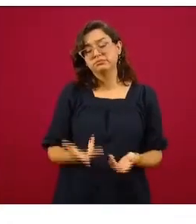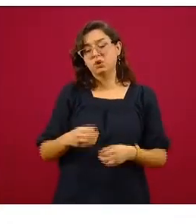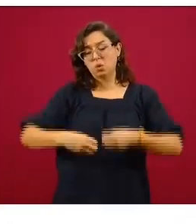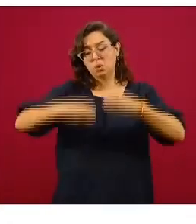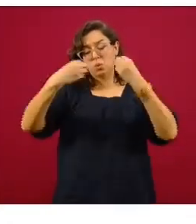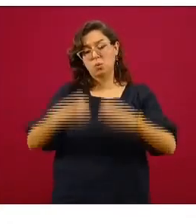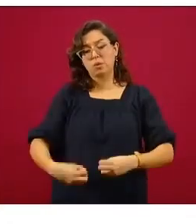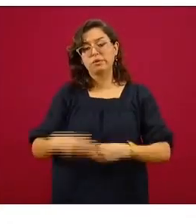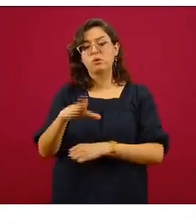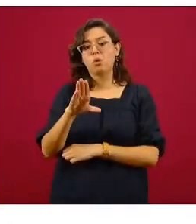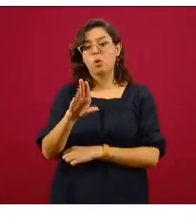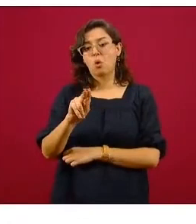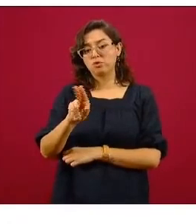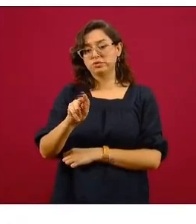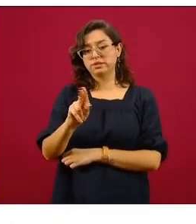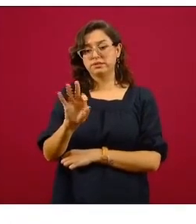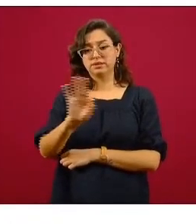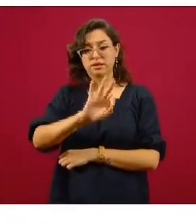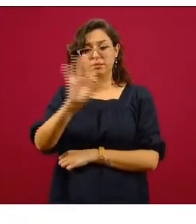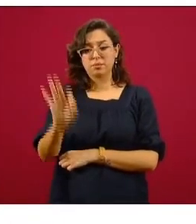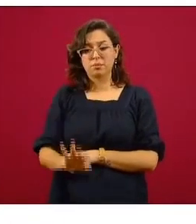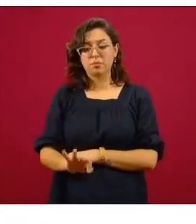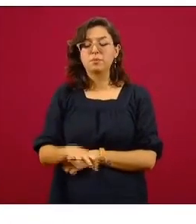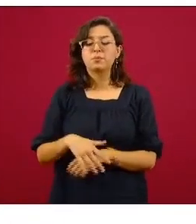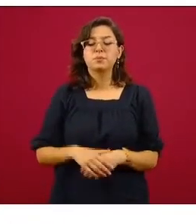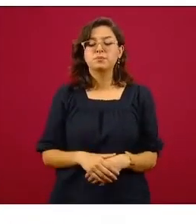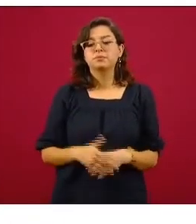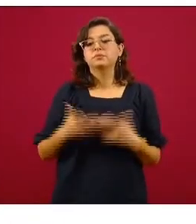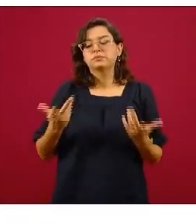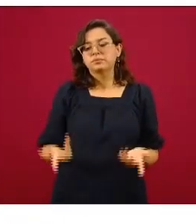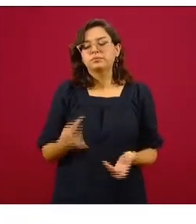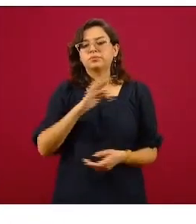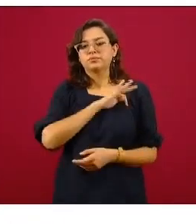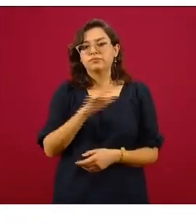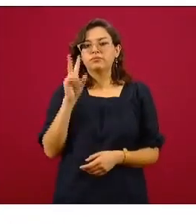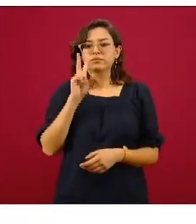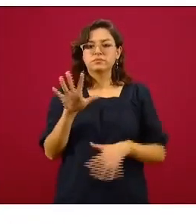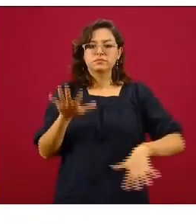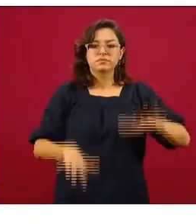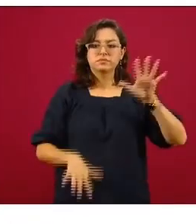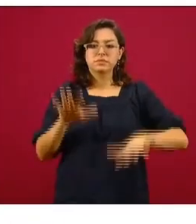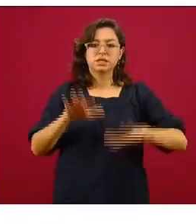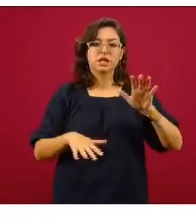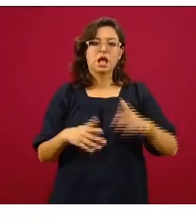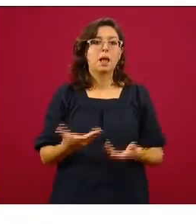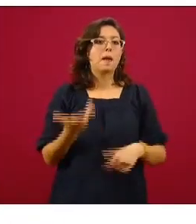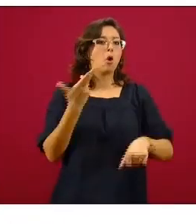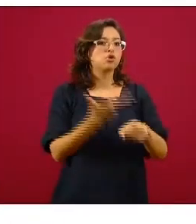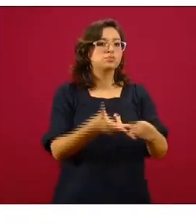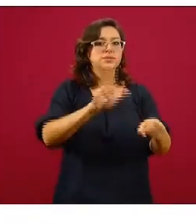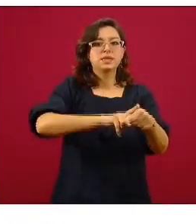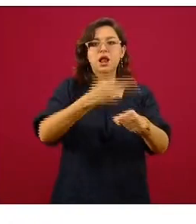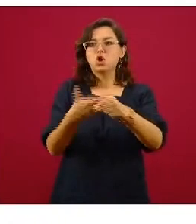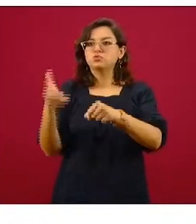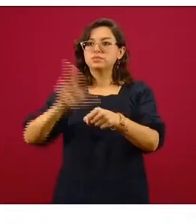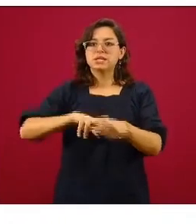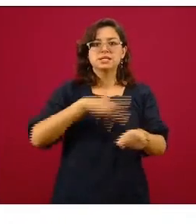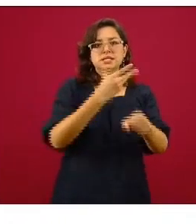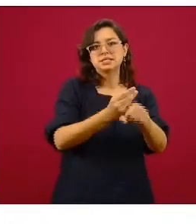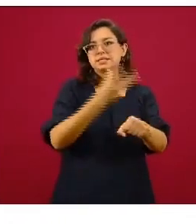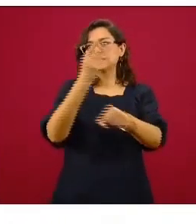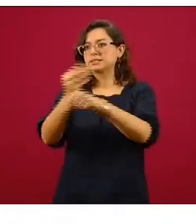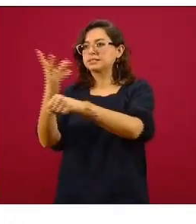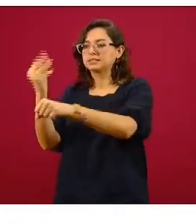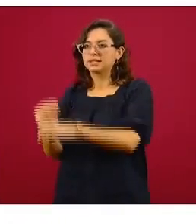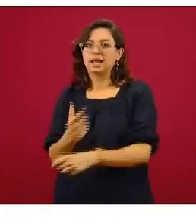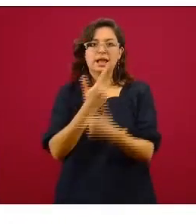80% esta ocupación. Hemos visto que en función de la reconversión esto puede bajar, subir, pero siempre manteniendo un